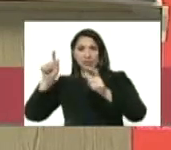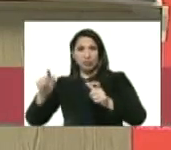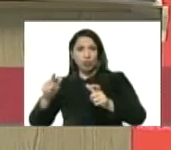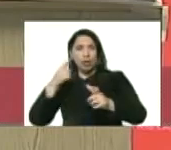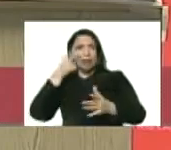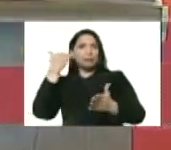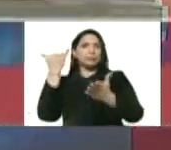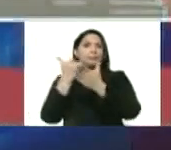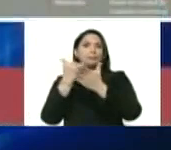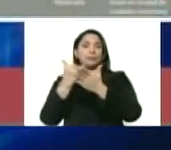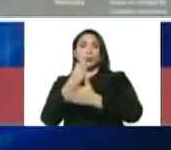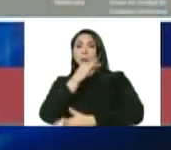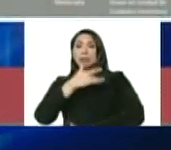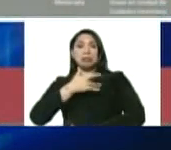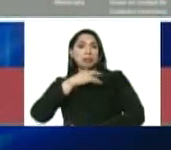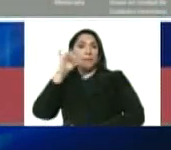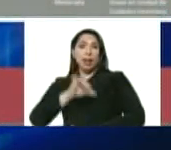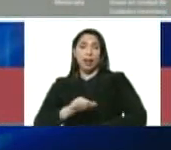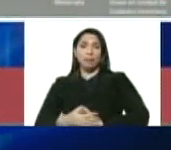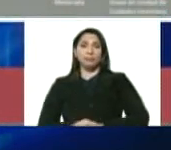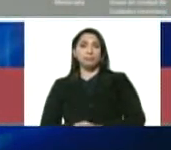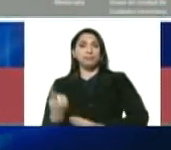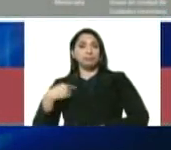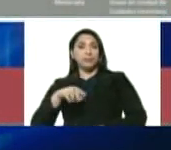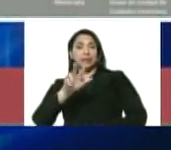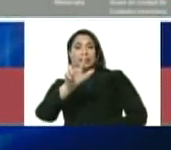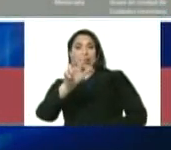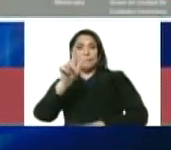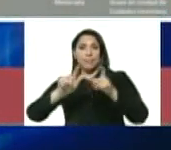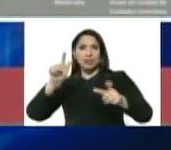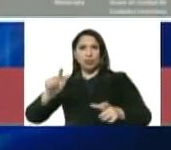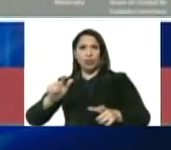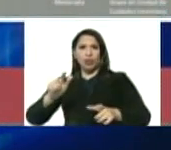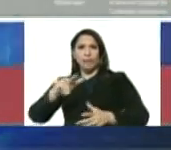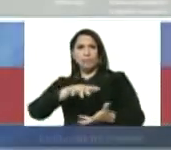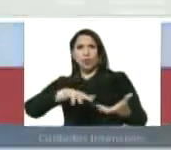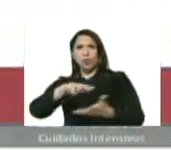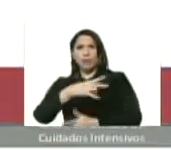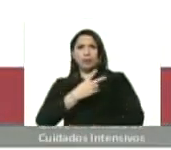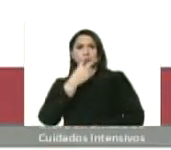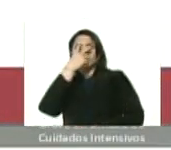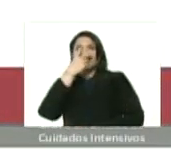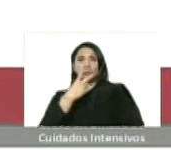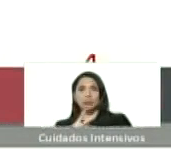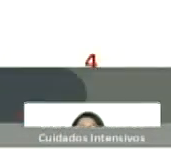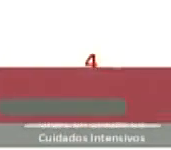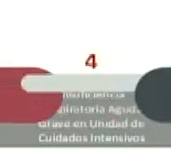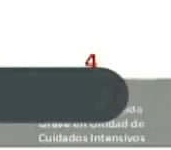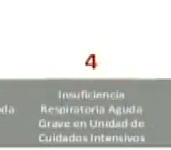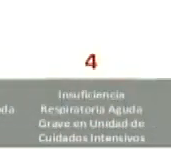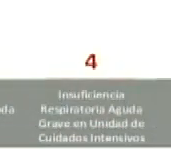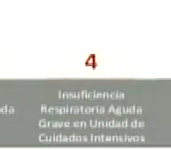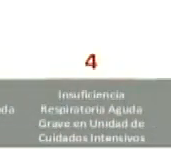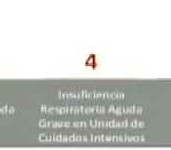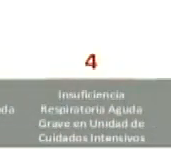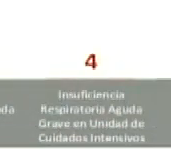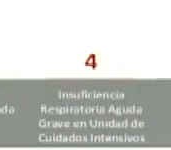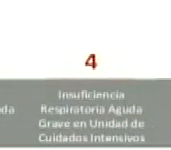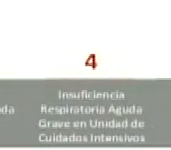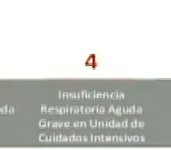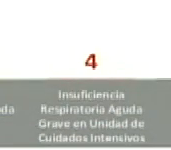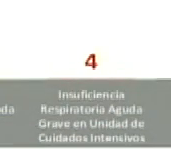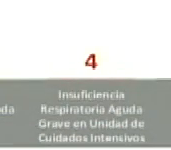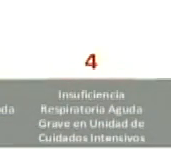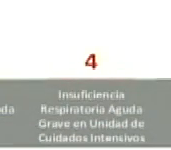justamente asintomáticos. Bueno, tenemos tres casos con insuficiencia respiratoria aguda moderada y